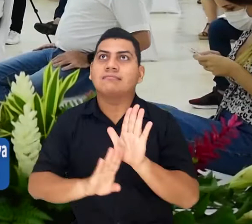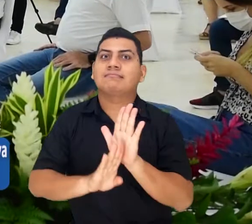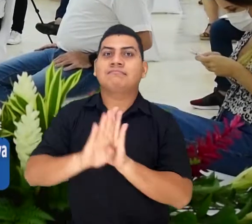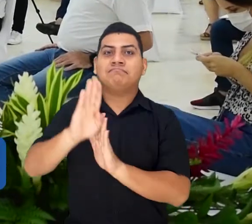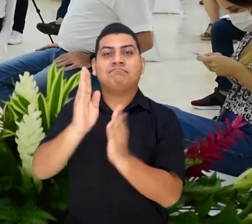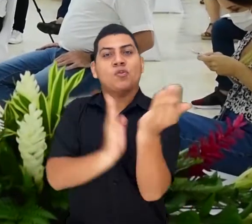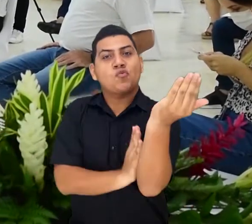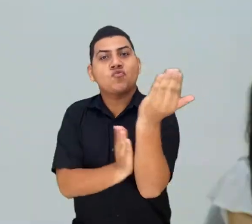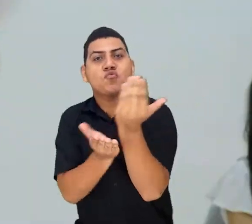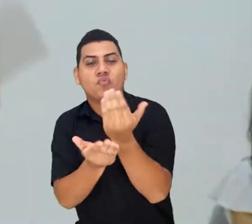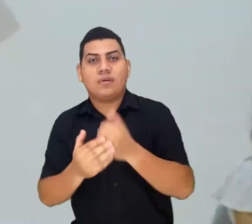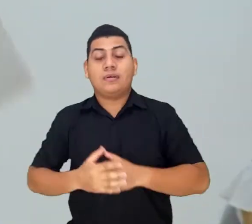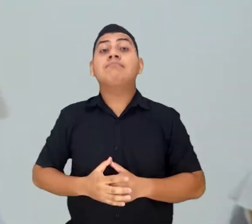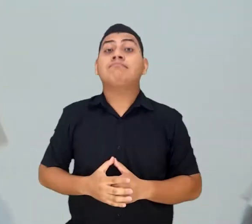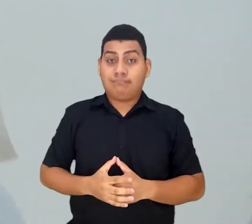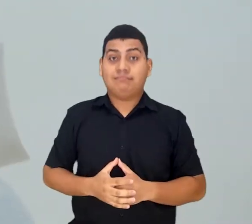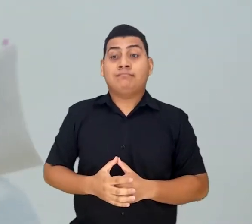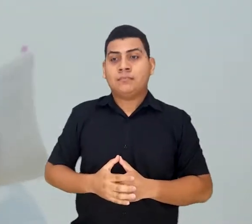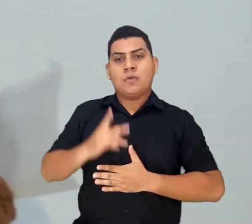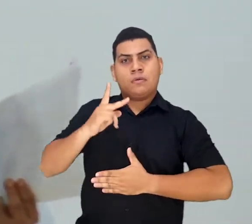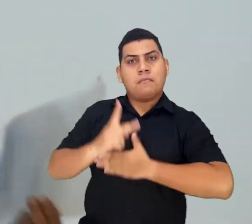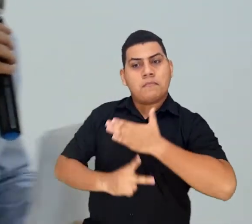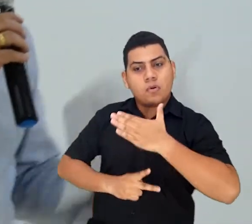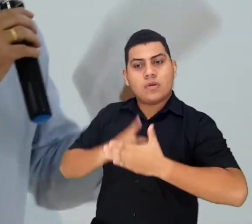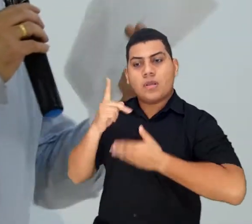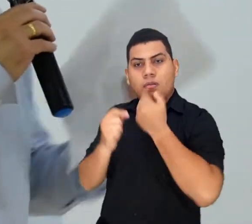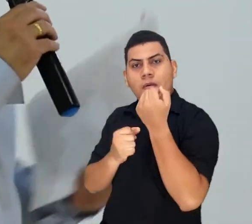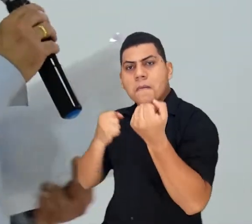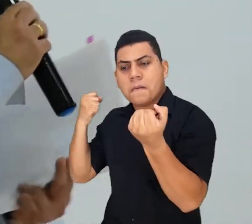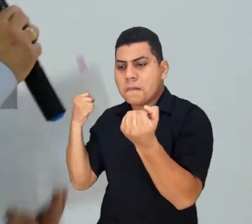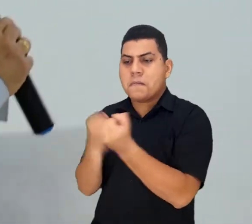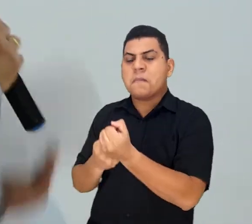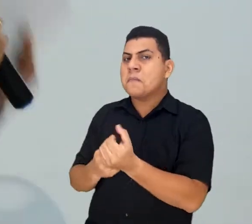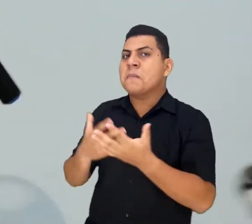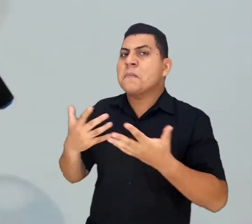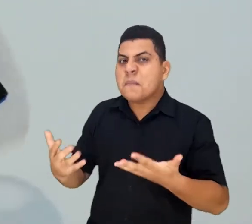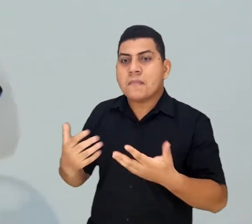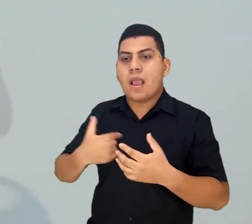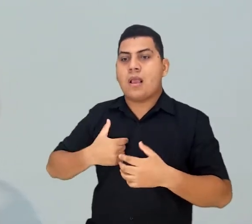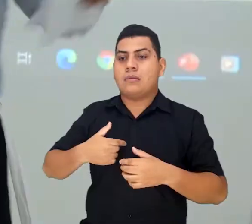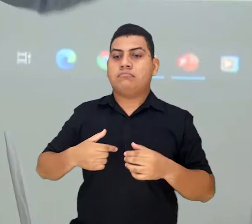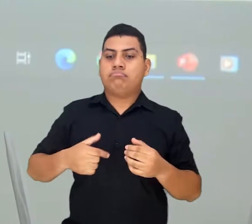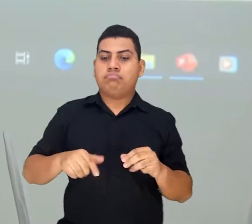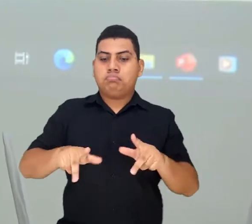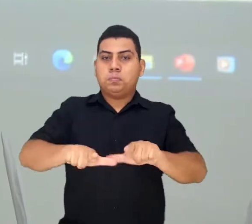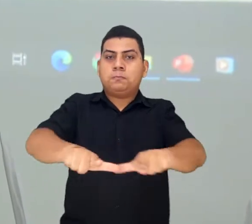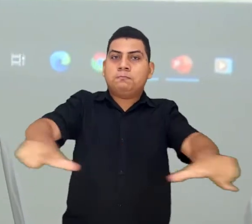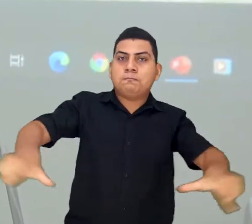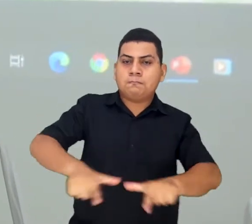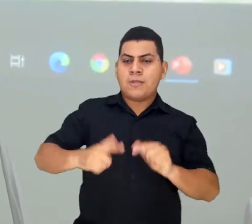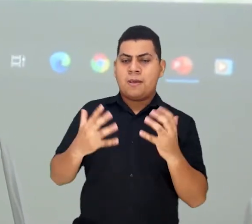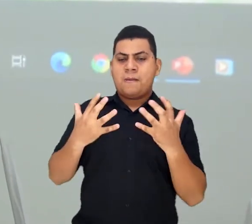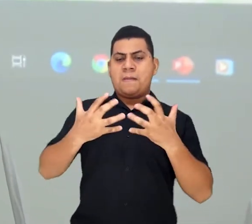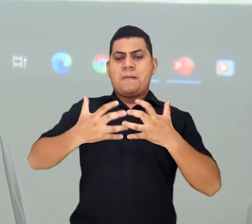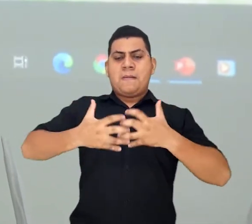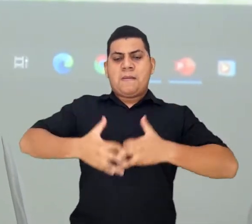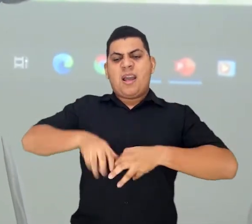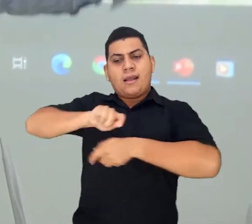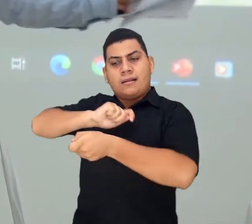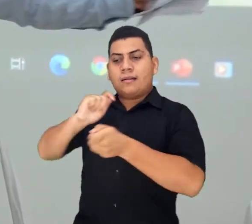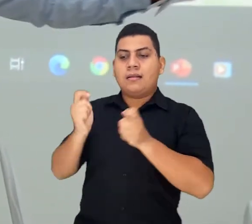país. En consonancia con este objetivo, va a apoyar el proyecto con el que se requiere implementar una planta para